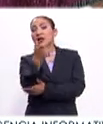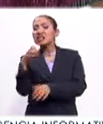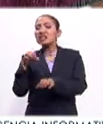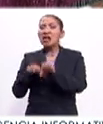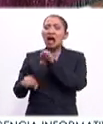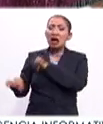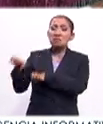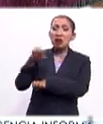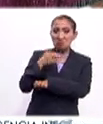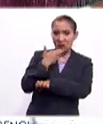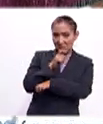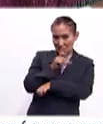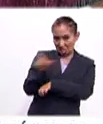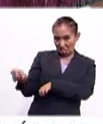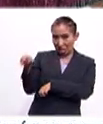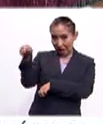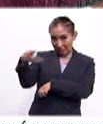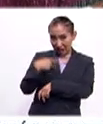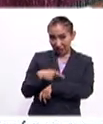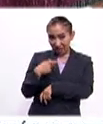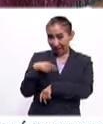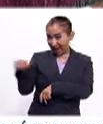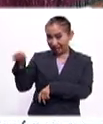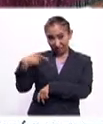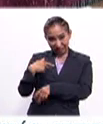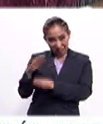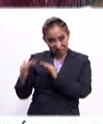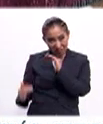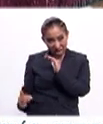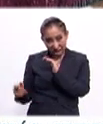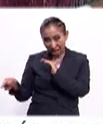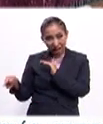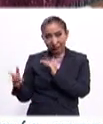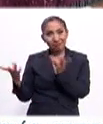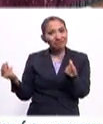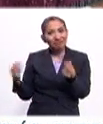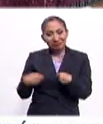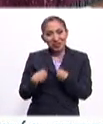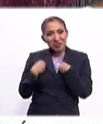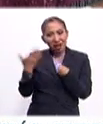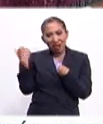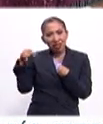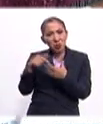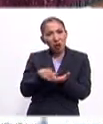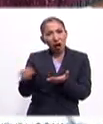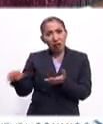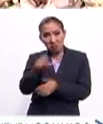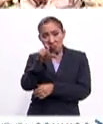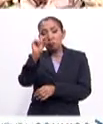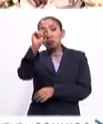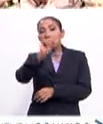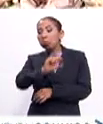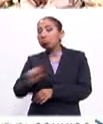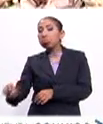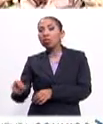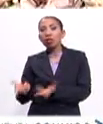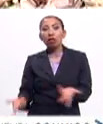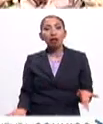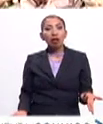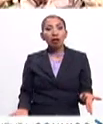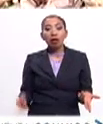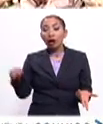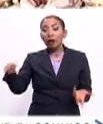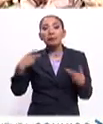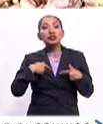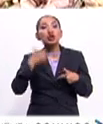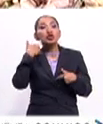empleos no muy gratificantes a las personas que originalmente viven en el lugar, ¿no? La gente lo